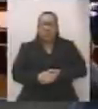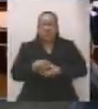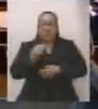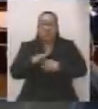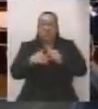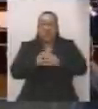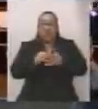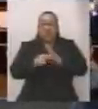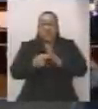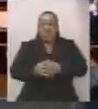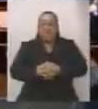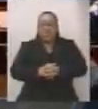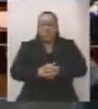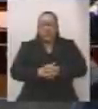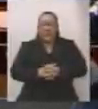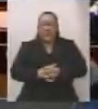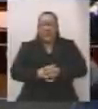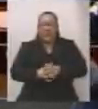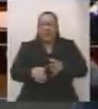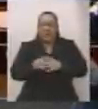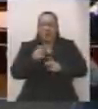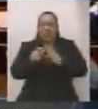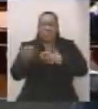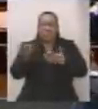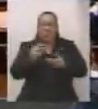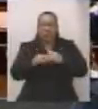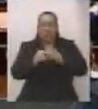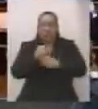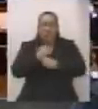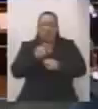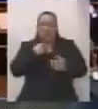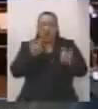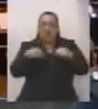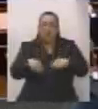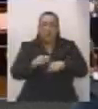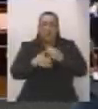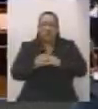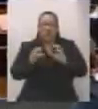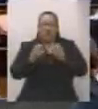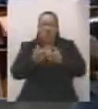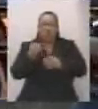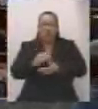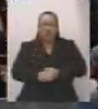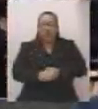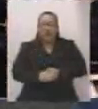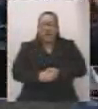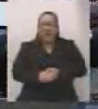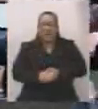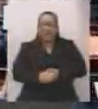great pleasure and an honor to have the opportunity to speak here in the Congress of Peru this